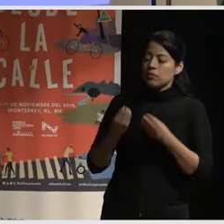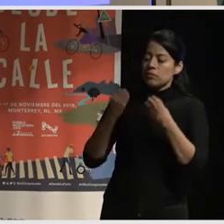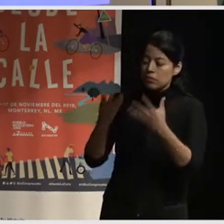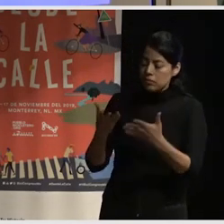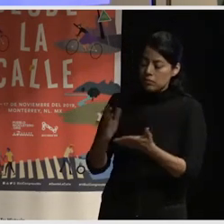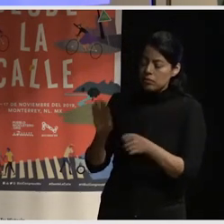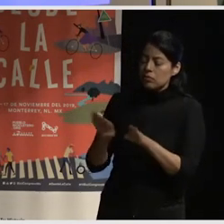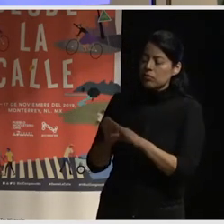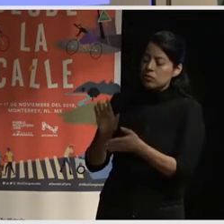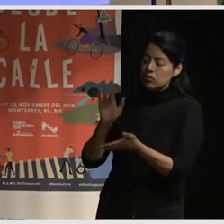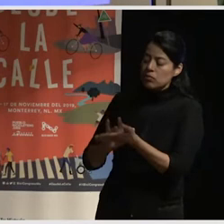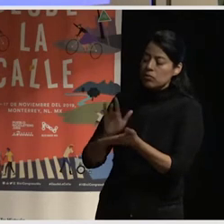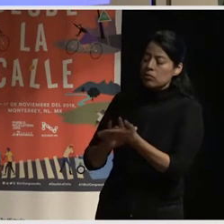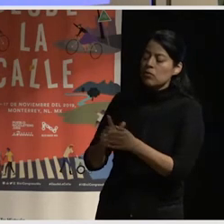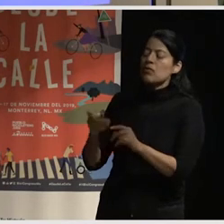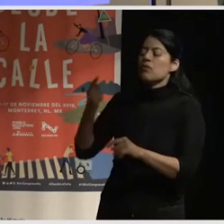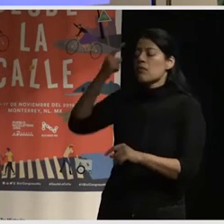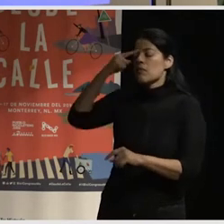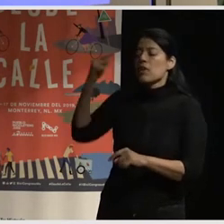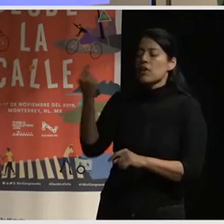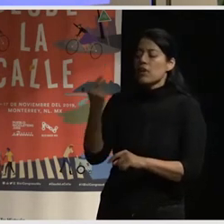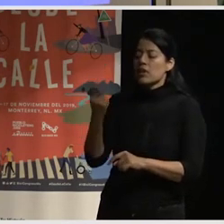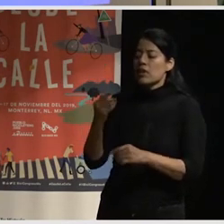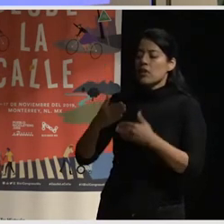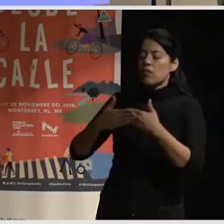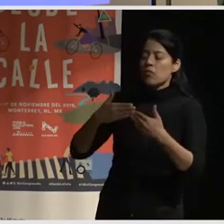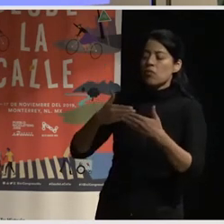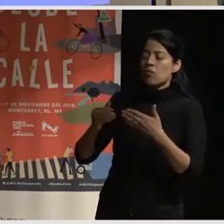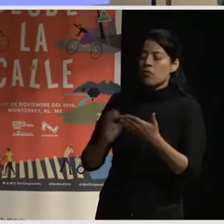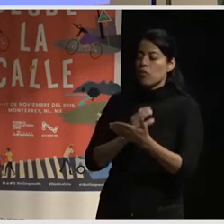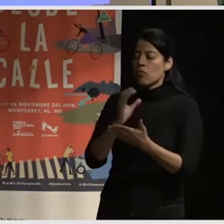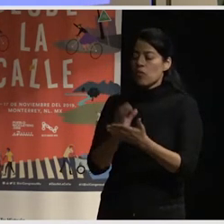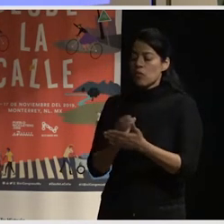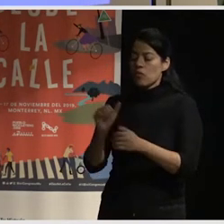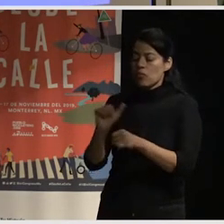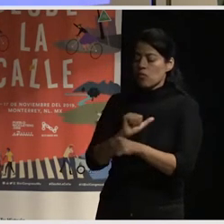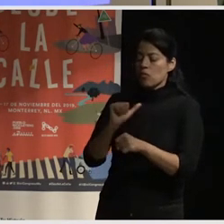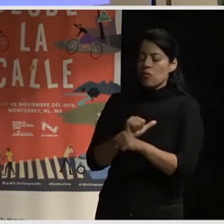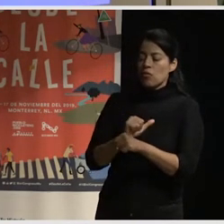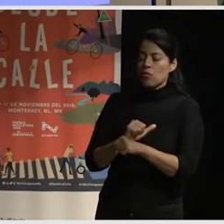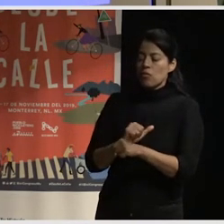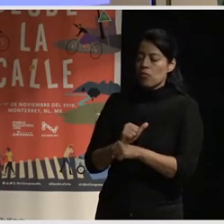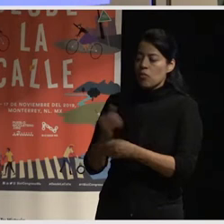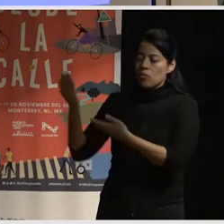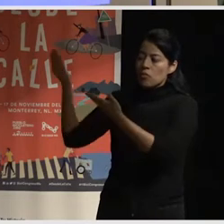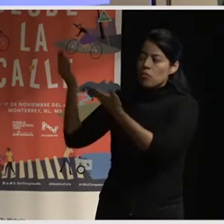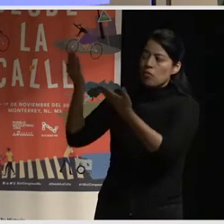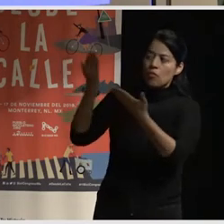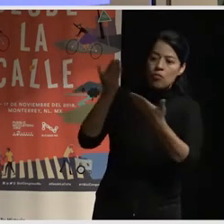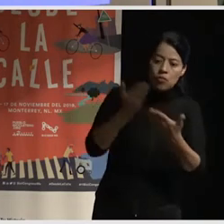subsidios para que a su vez bajo el modelo del paradigma de ciudad hecha para el auto no nos deje unos pasivos